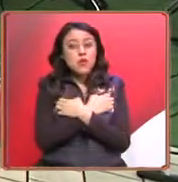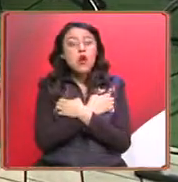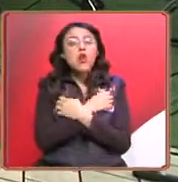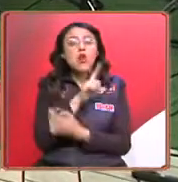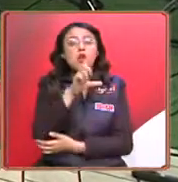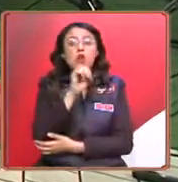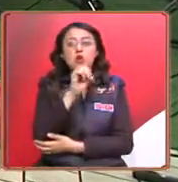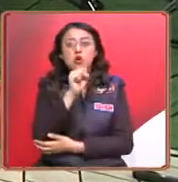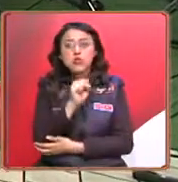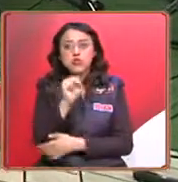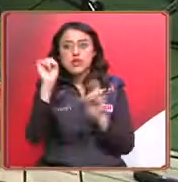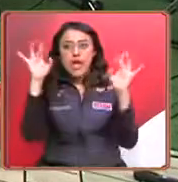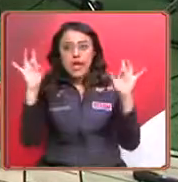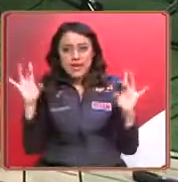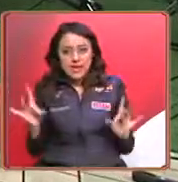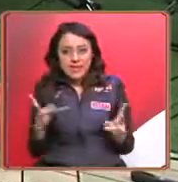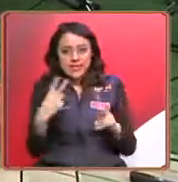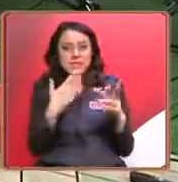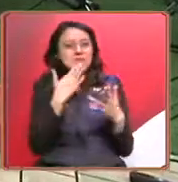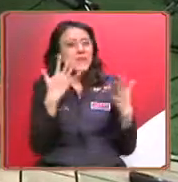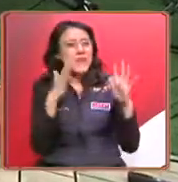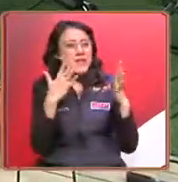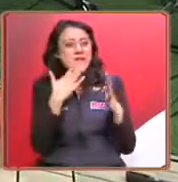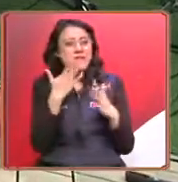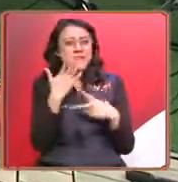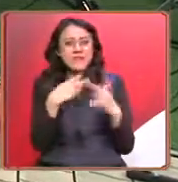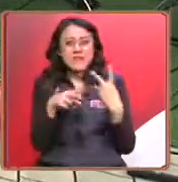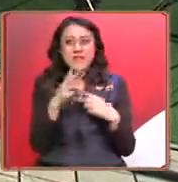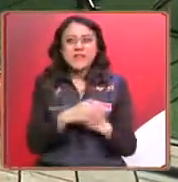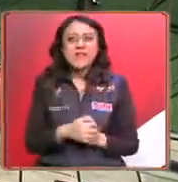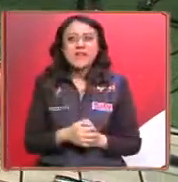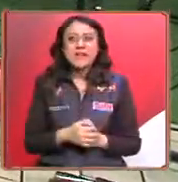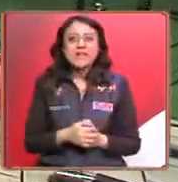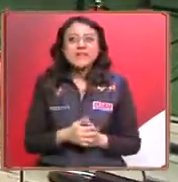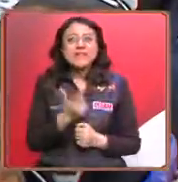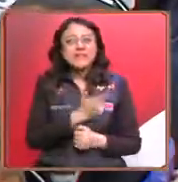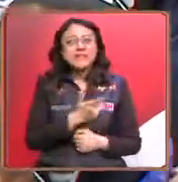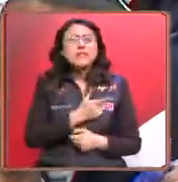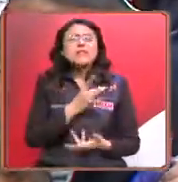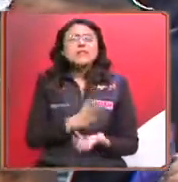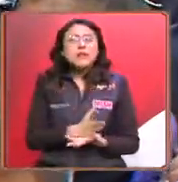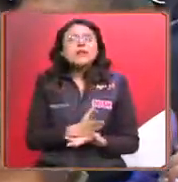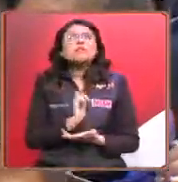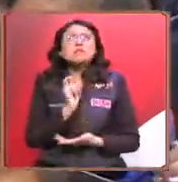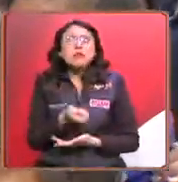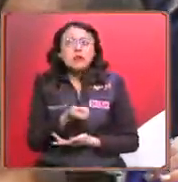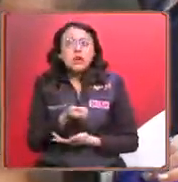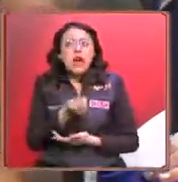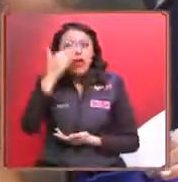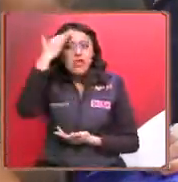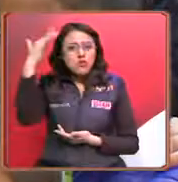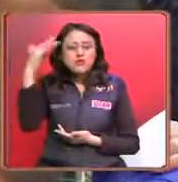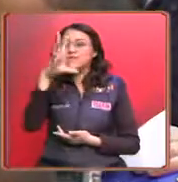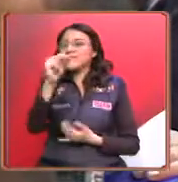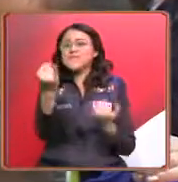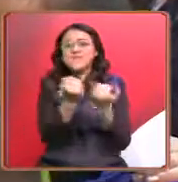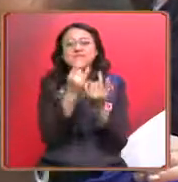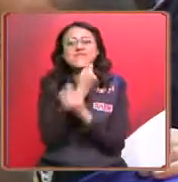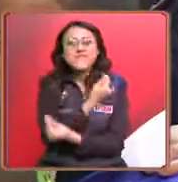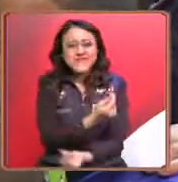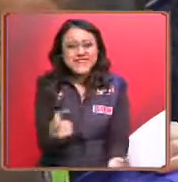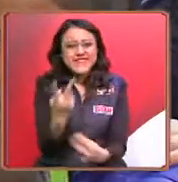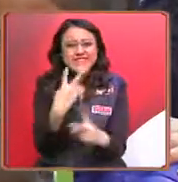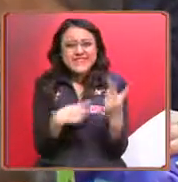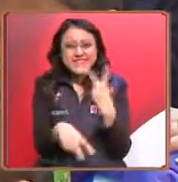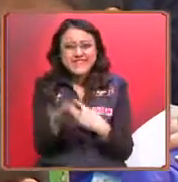Ángeles. ¡Bravo, chicos! ¡Gracias! Y bueno, pues qué gusto ver que no solamente se trata de adultos, sino también de niños los que